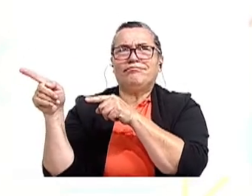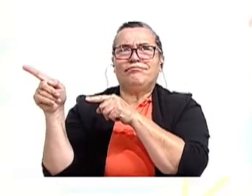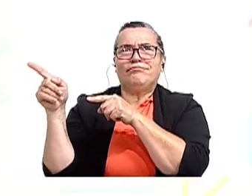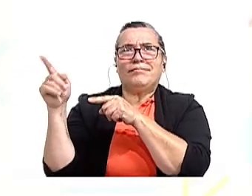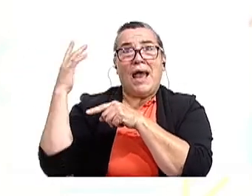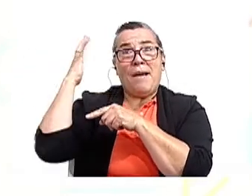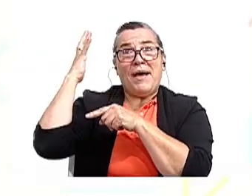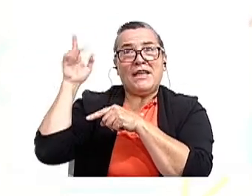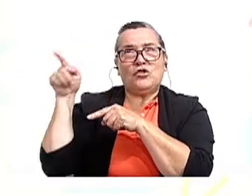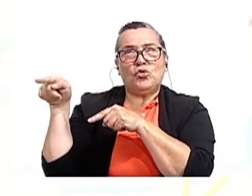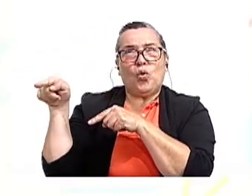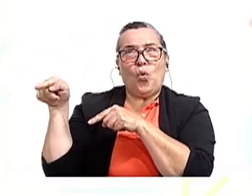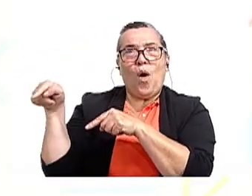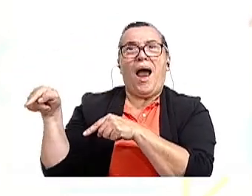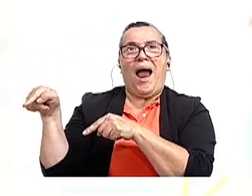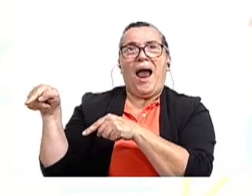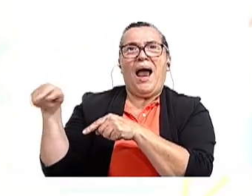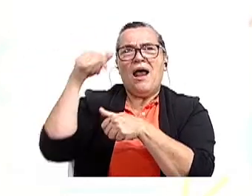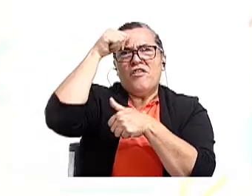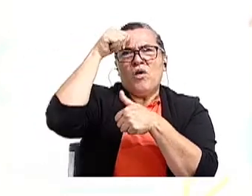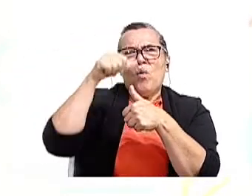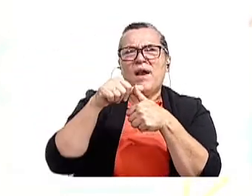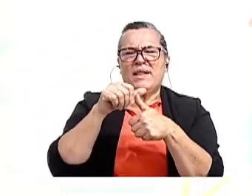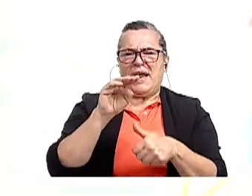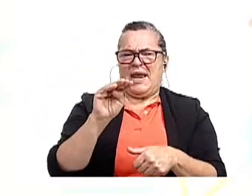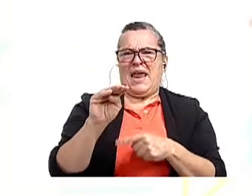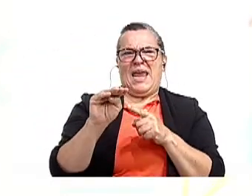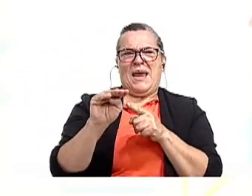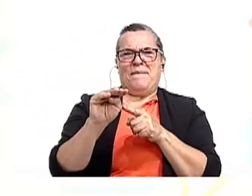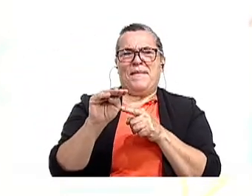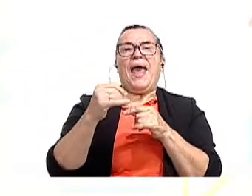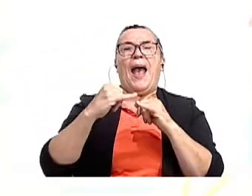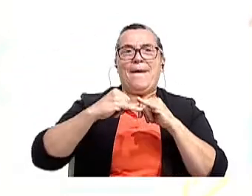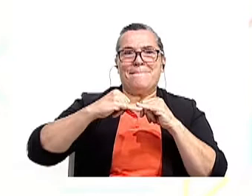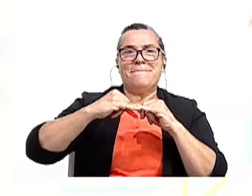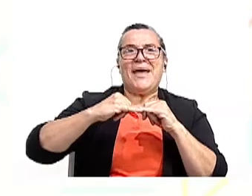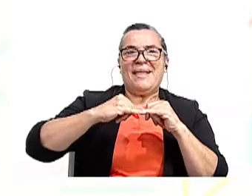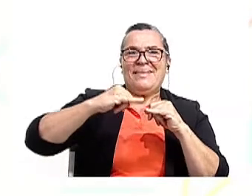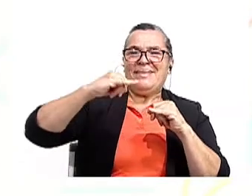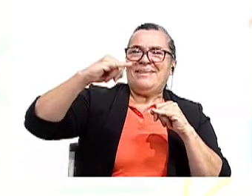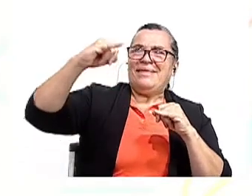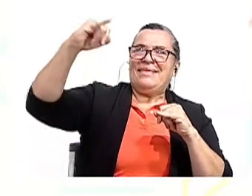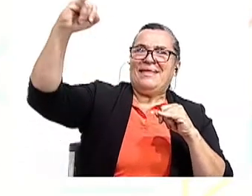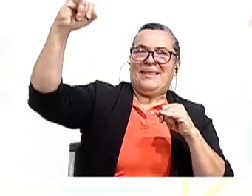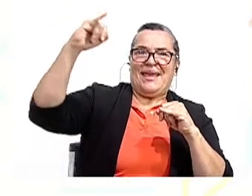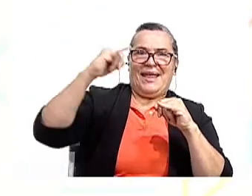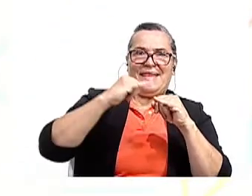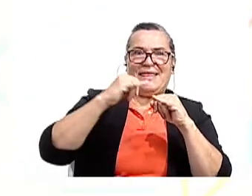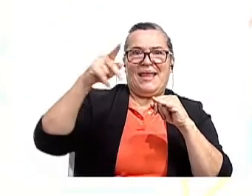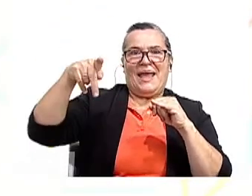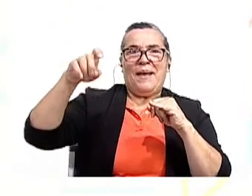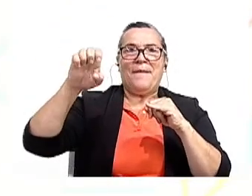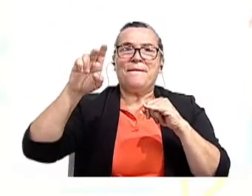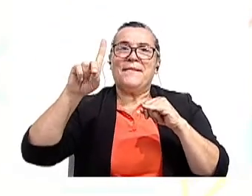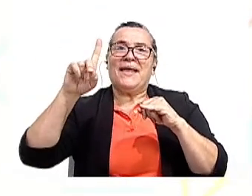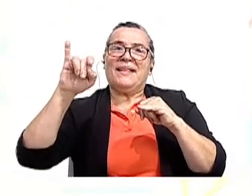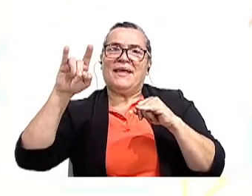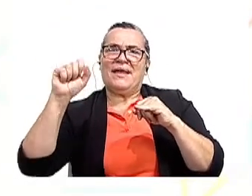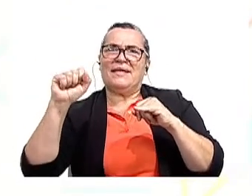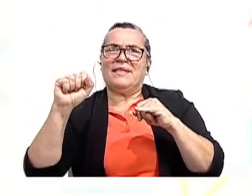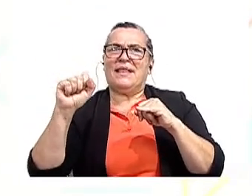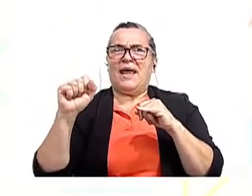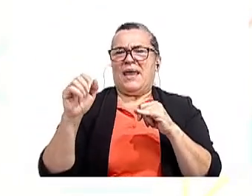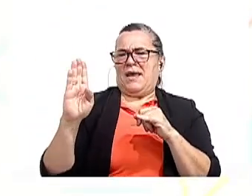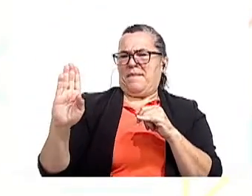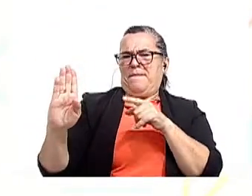m, este parámetro? ¿Lo recuerdan? M es la pendiente y b es el valor ¿de quién? De